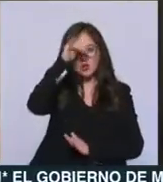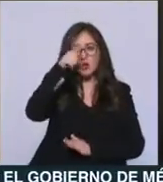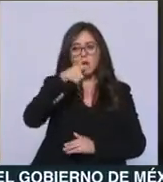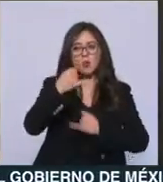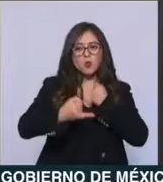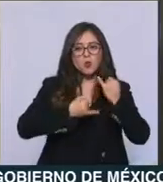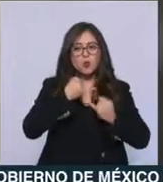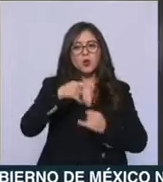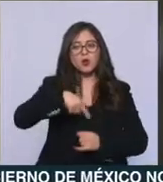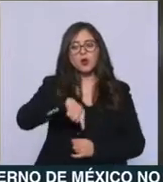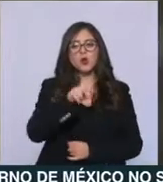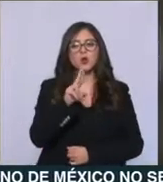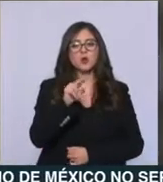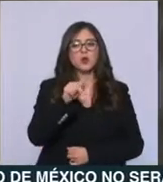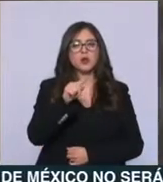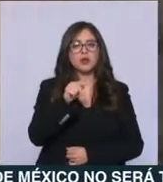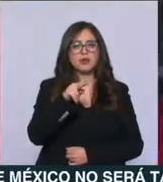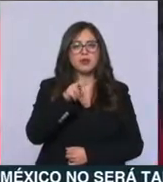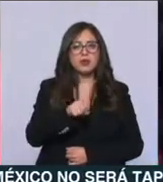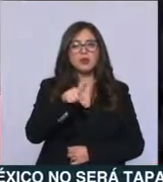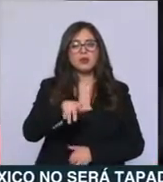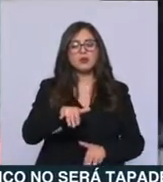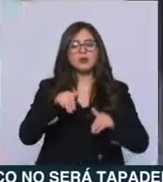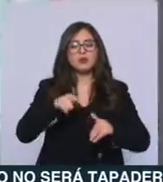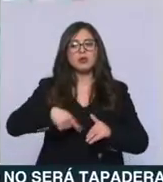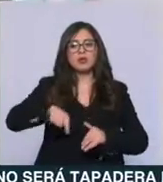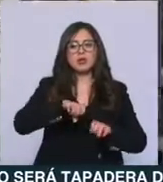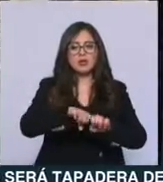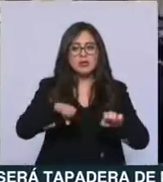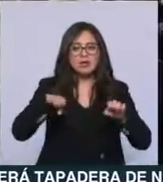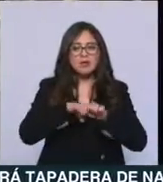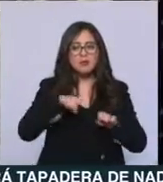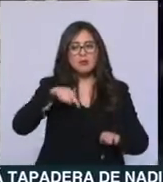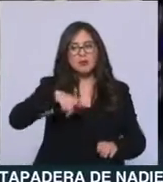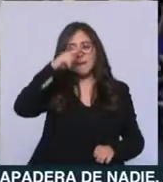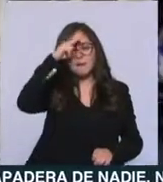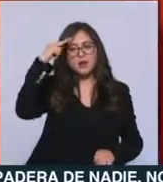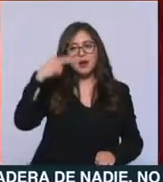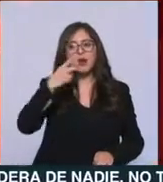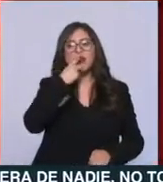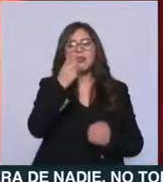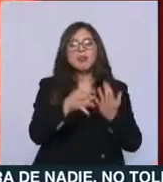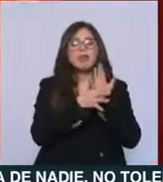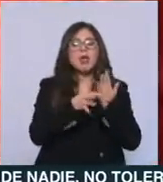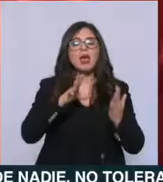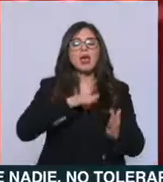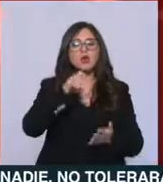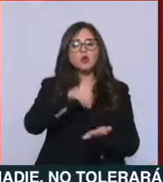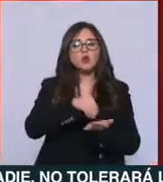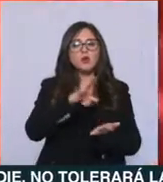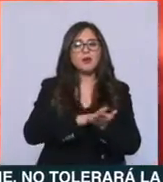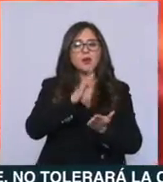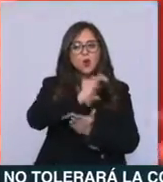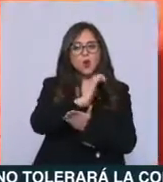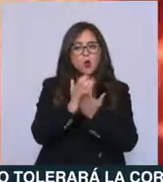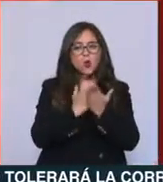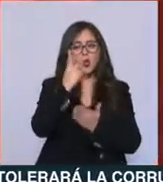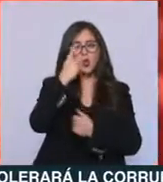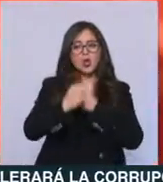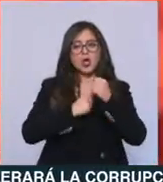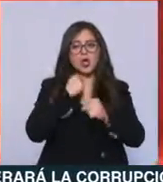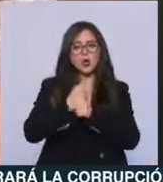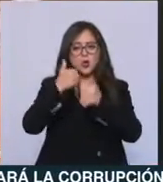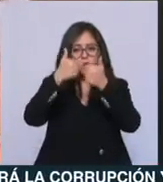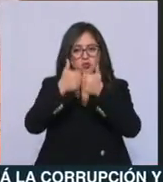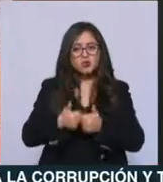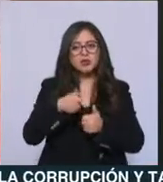West Ham United, la salida del cuadro inglés en este verano. Sin embargo, aclaró que aún cuenta con contrato por 1 año más, situación que lo haría quedarse